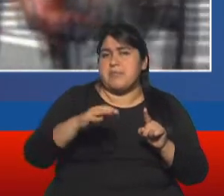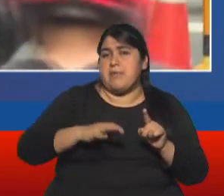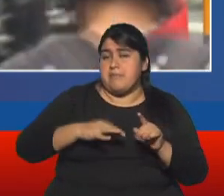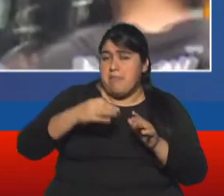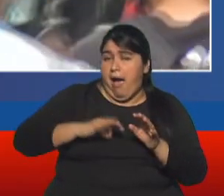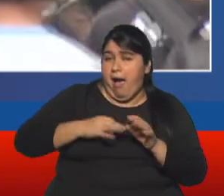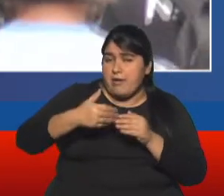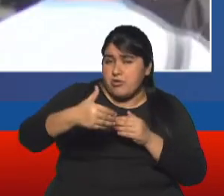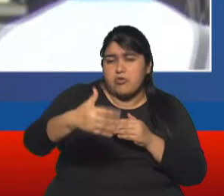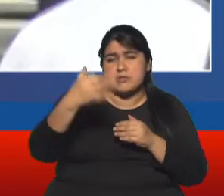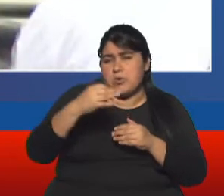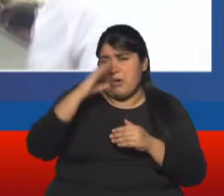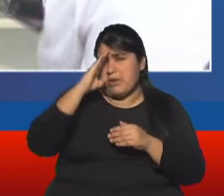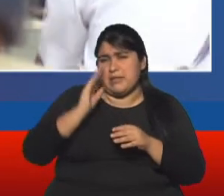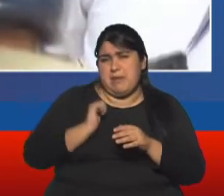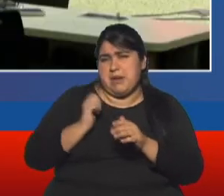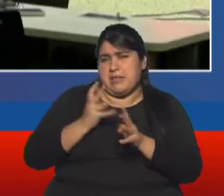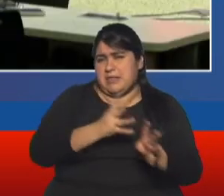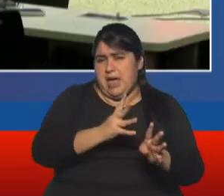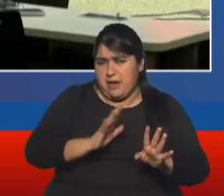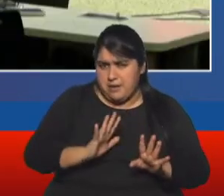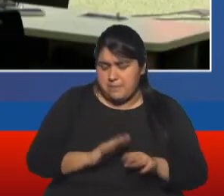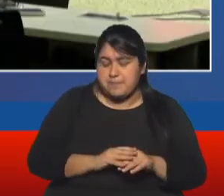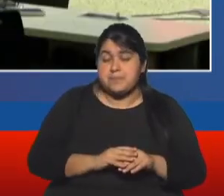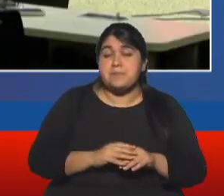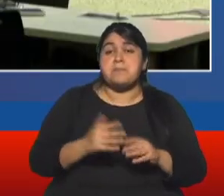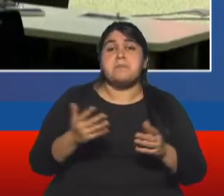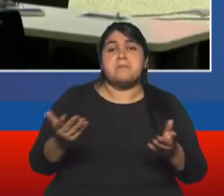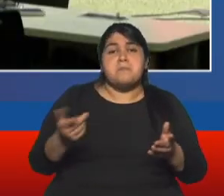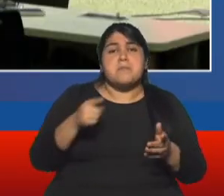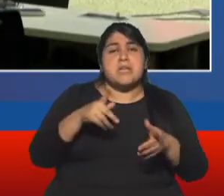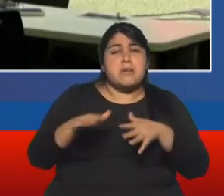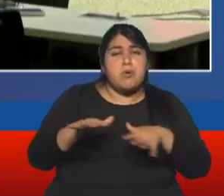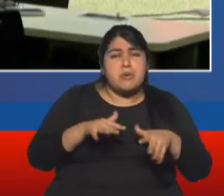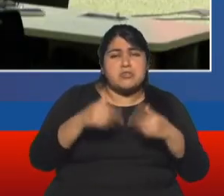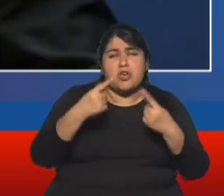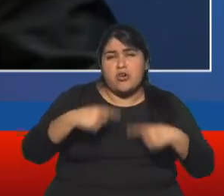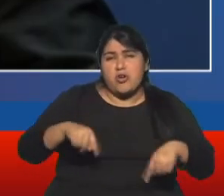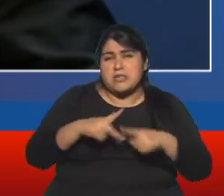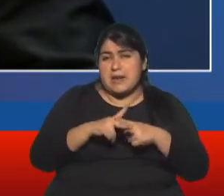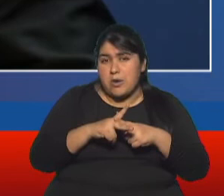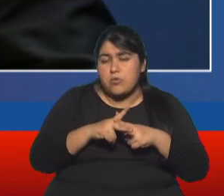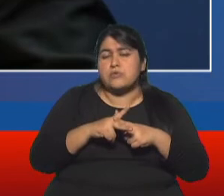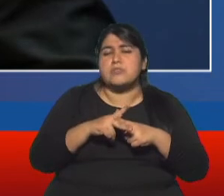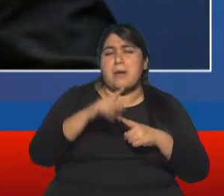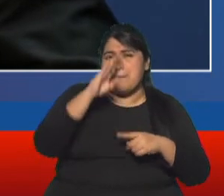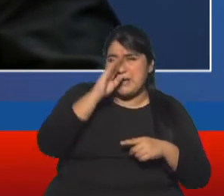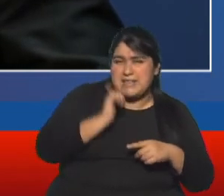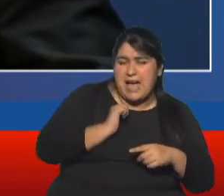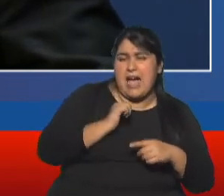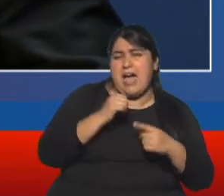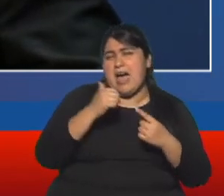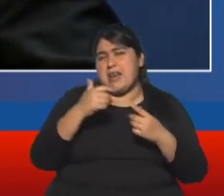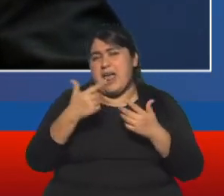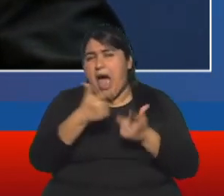caso de China, ojo, también estas hipótesis son valederas y por ende toda esta movilización de recursos militares y en